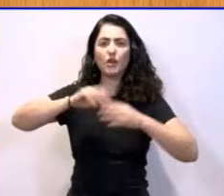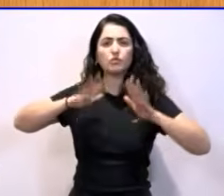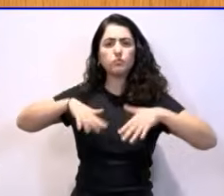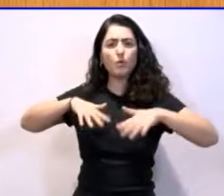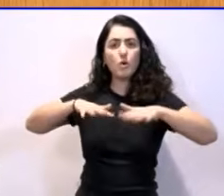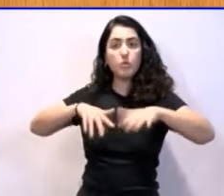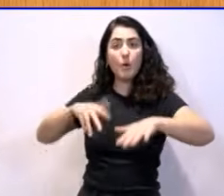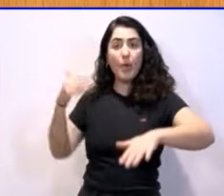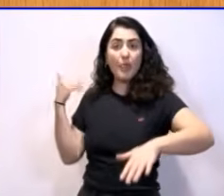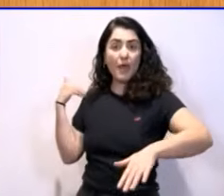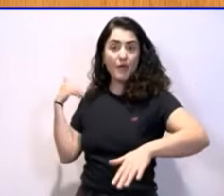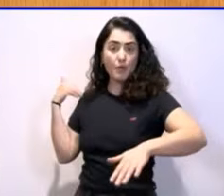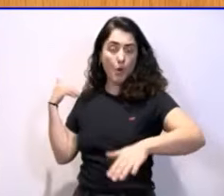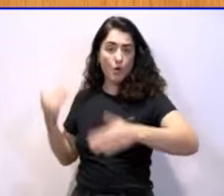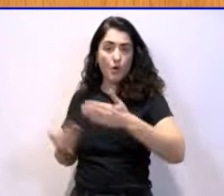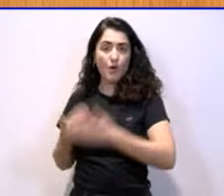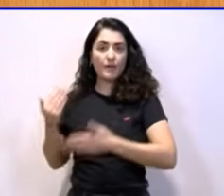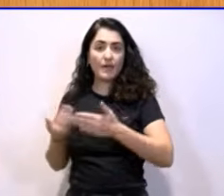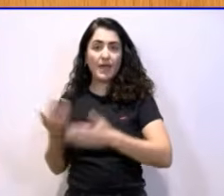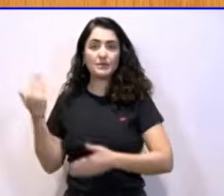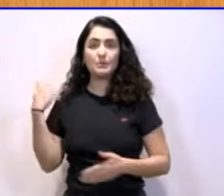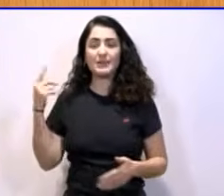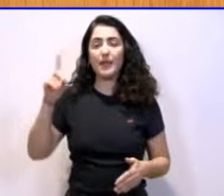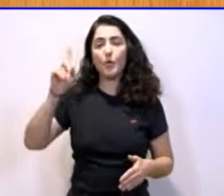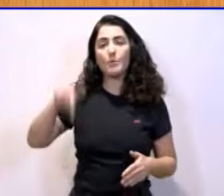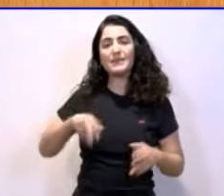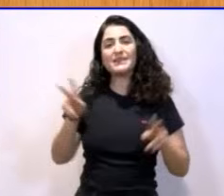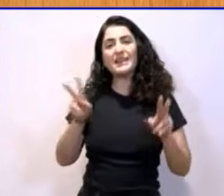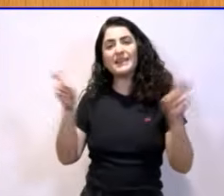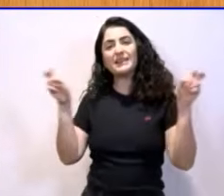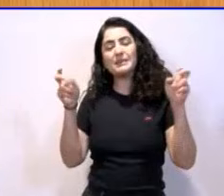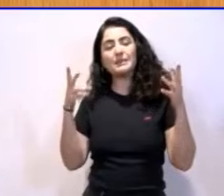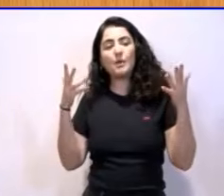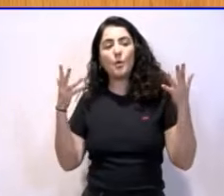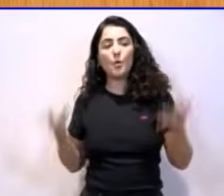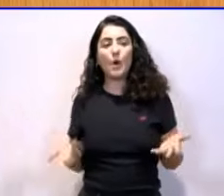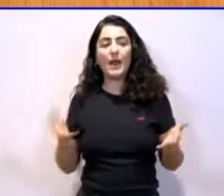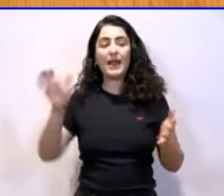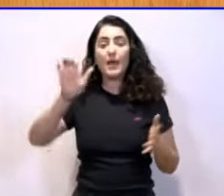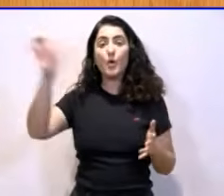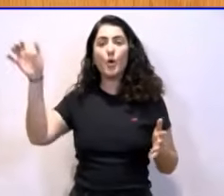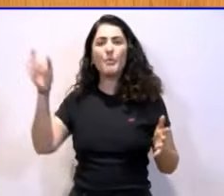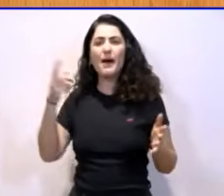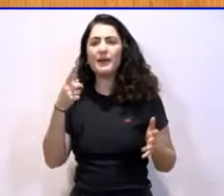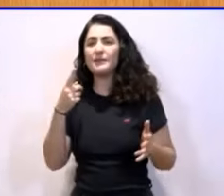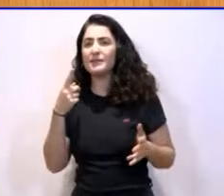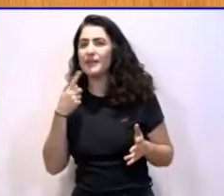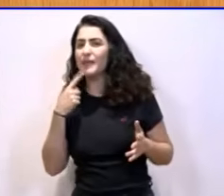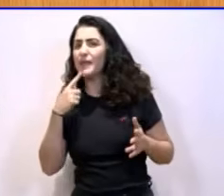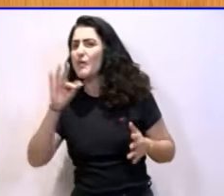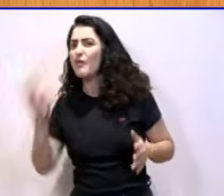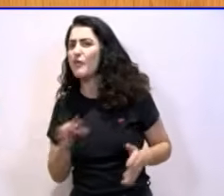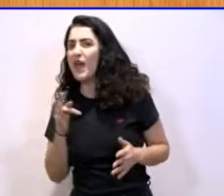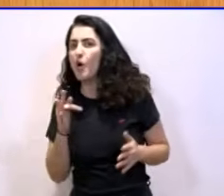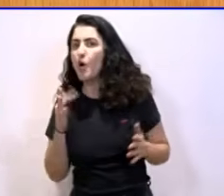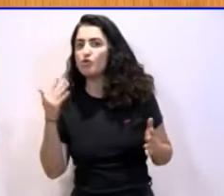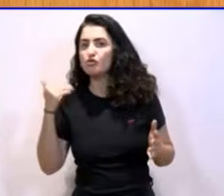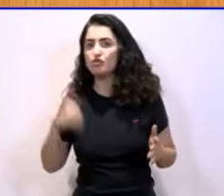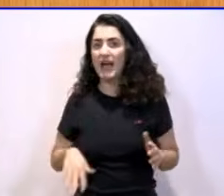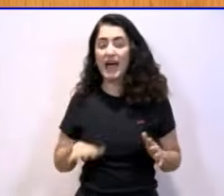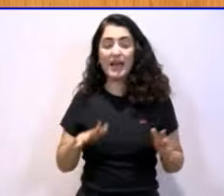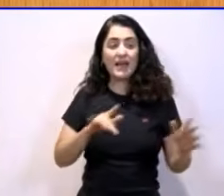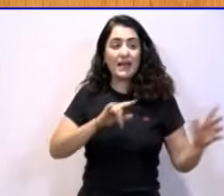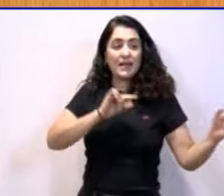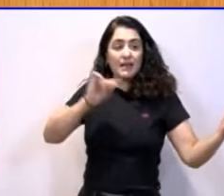pocos días, el pasado mes, bajo el lema "Europa dice fijeza ya". Y es que, bueno, más allá de los debates,